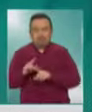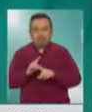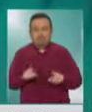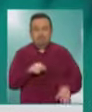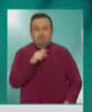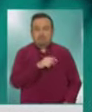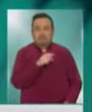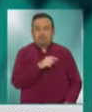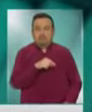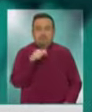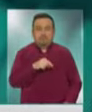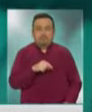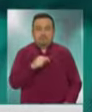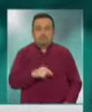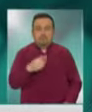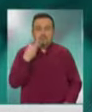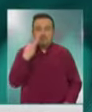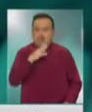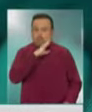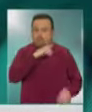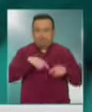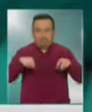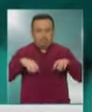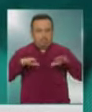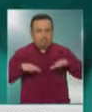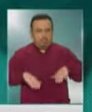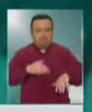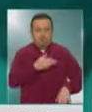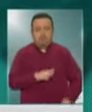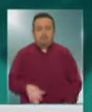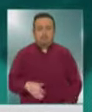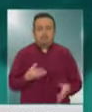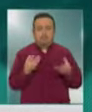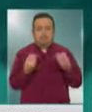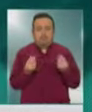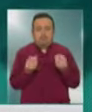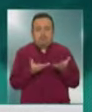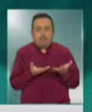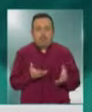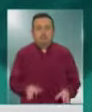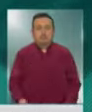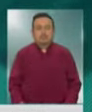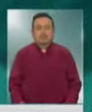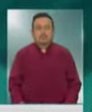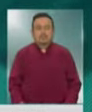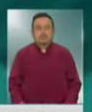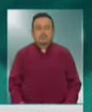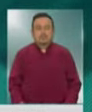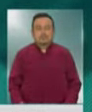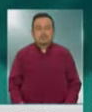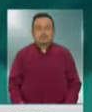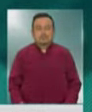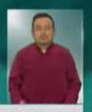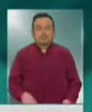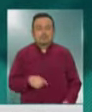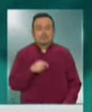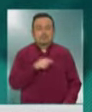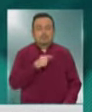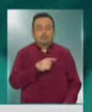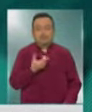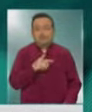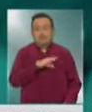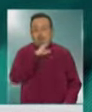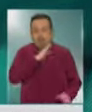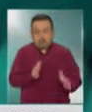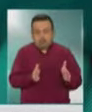esto me sucede en las tres habitaciones, exactamente igual, mojada la pared, aún no deslice el agua hacia acá, pero sí, por ejemplo,